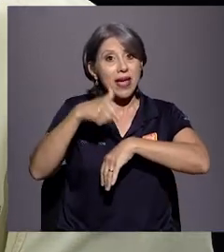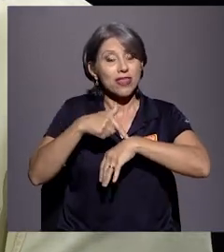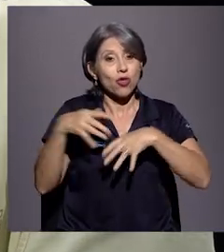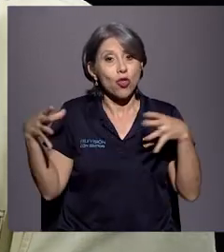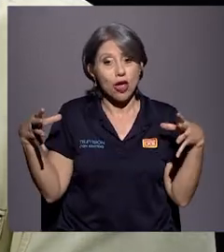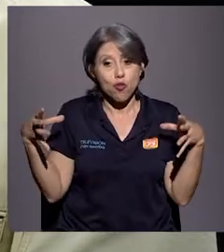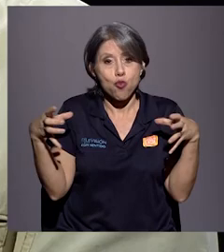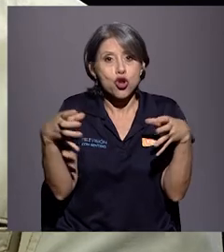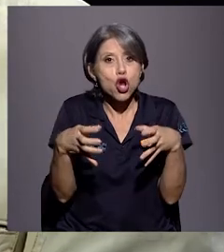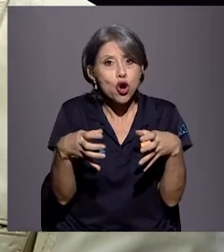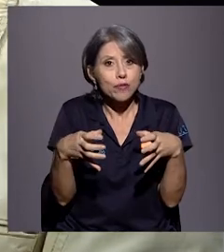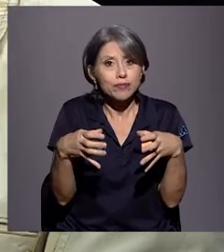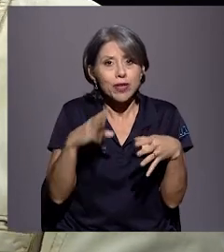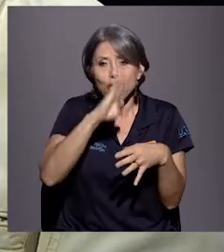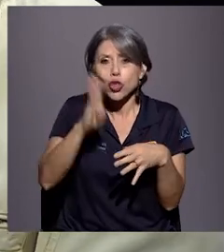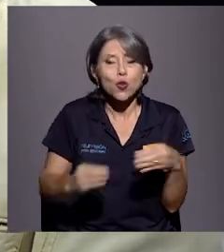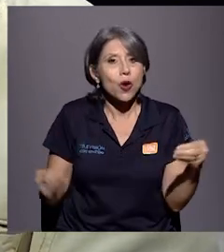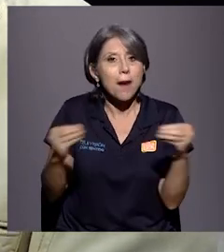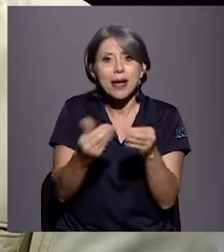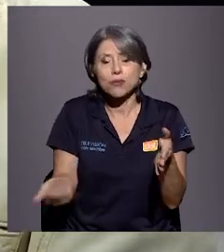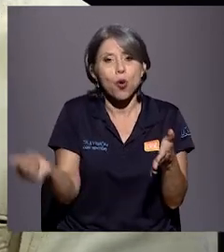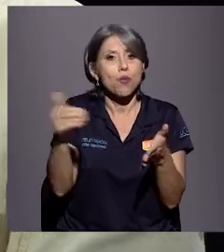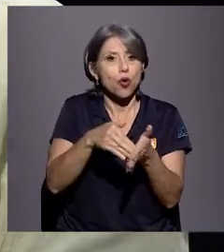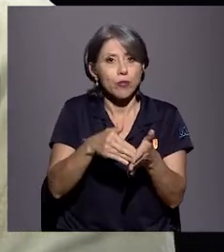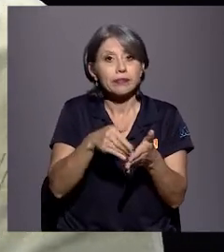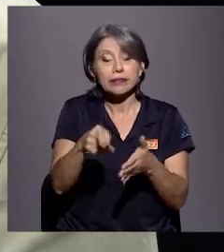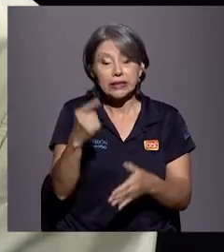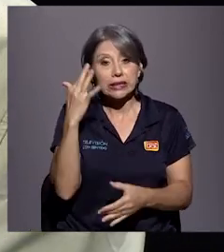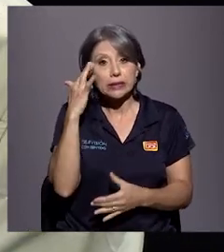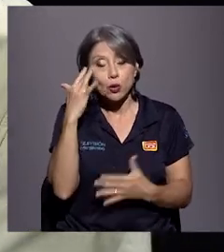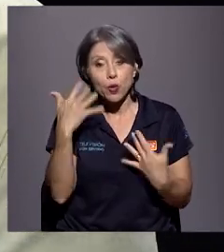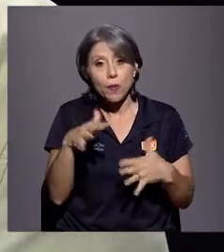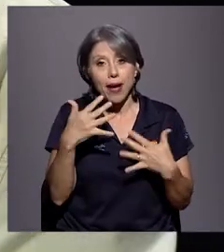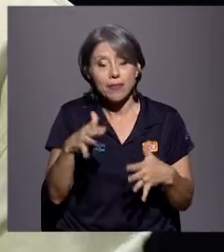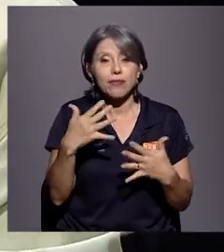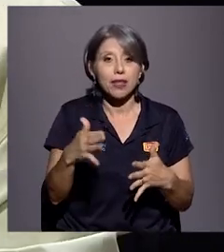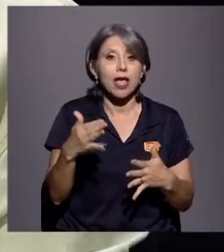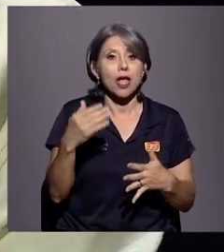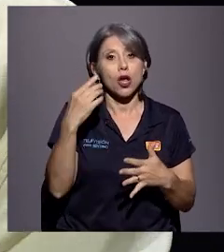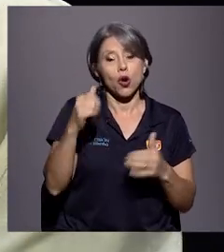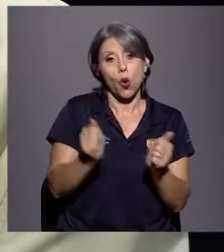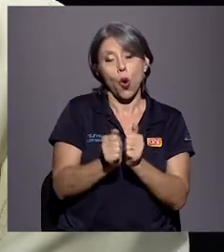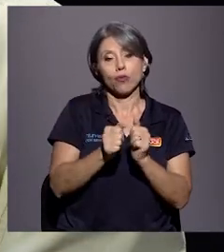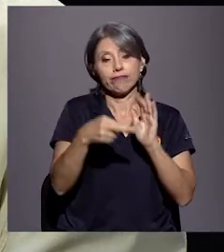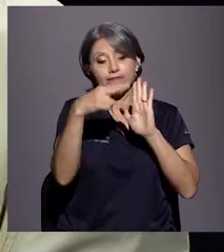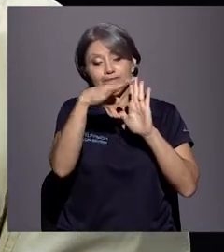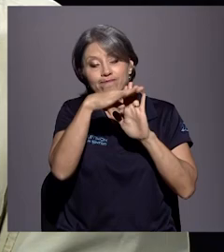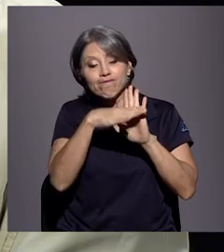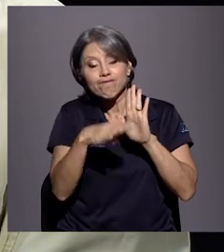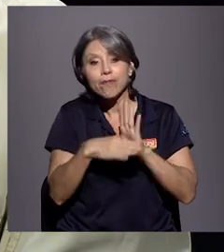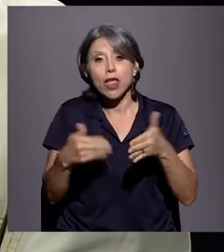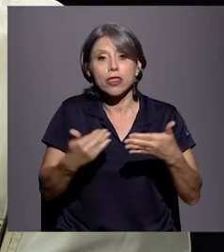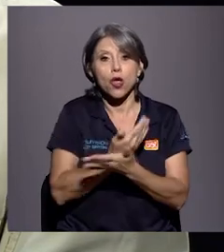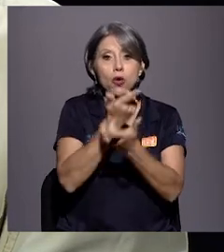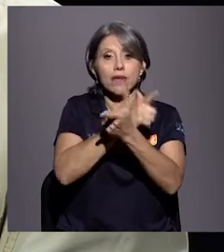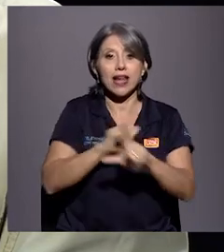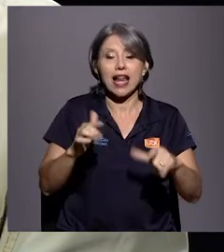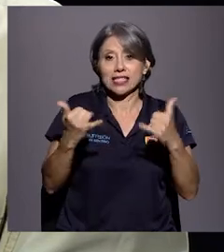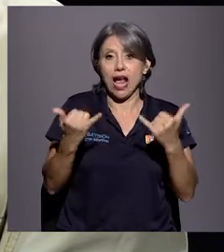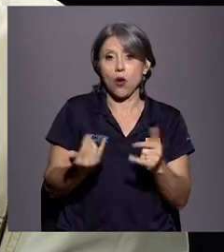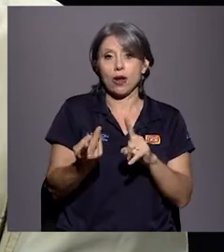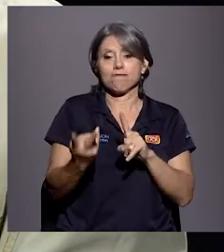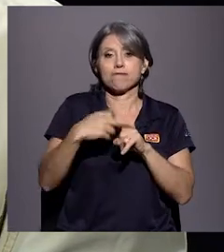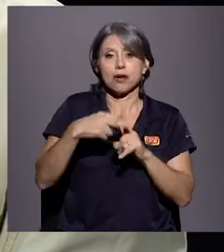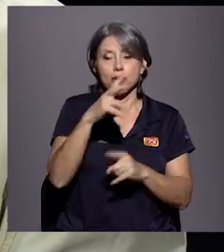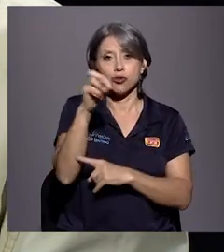más volvió, lo que es preocupante, digamos, con las medidas neoliberales que están ahora implementadas en